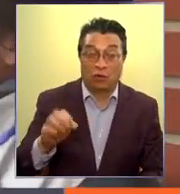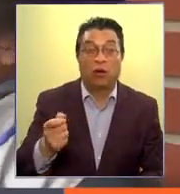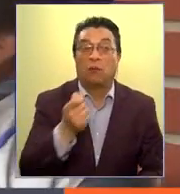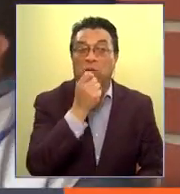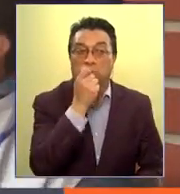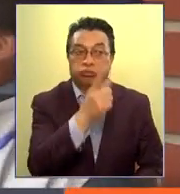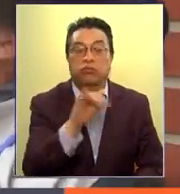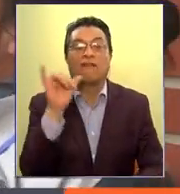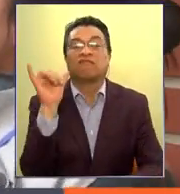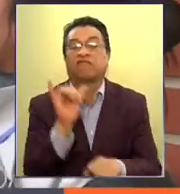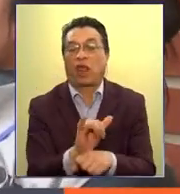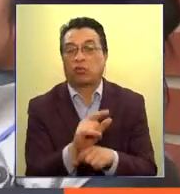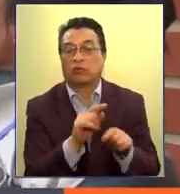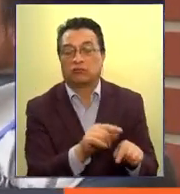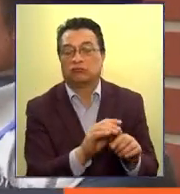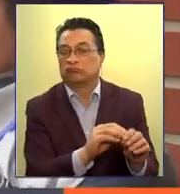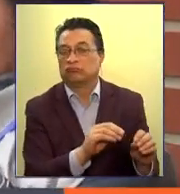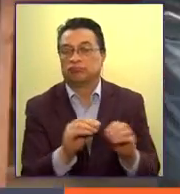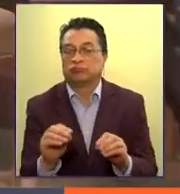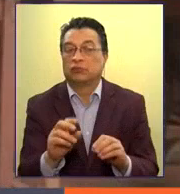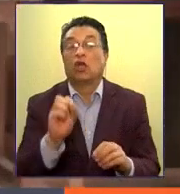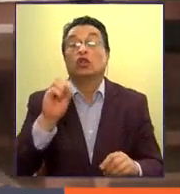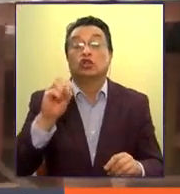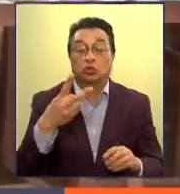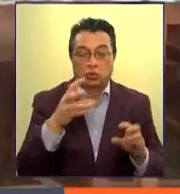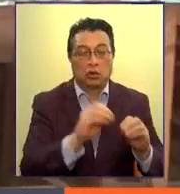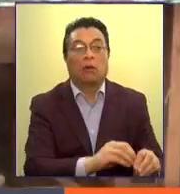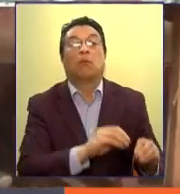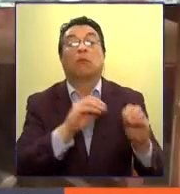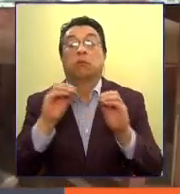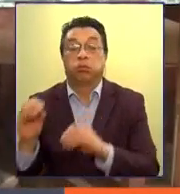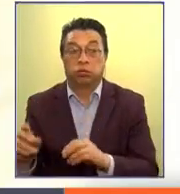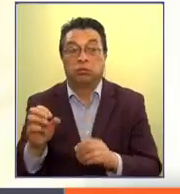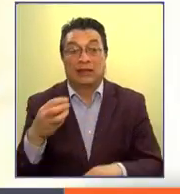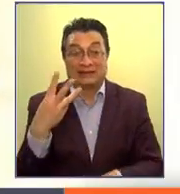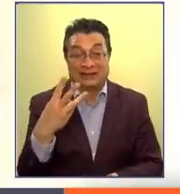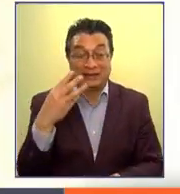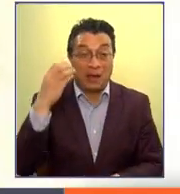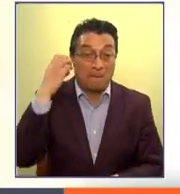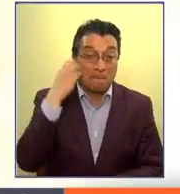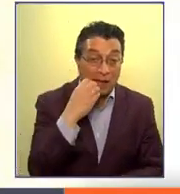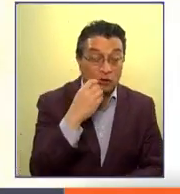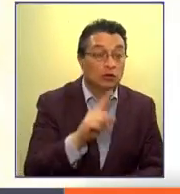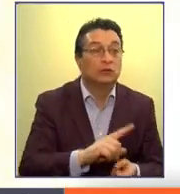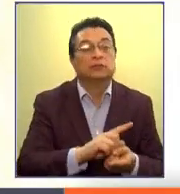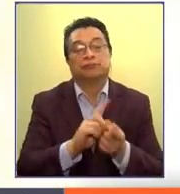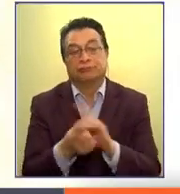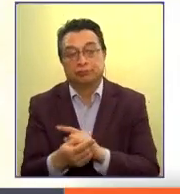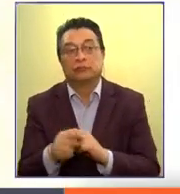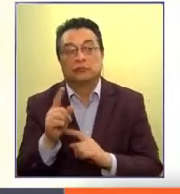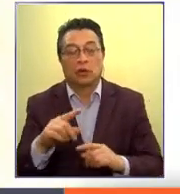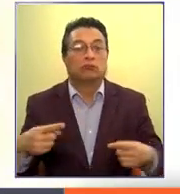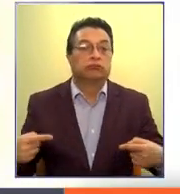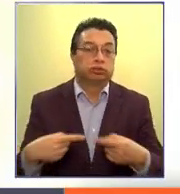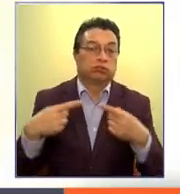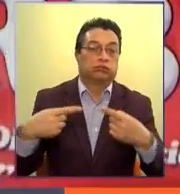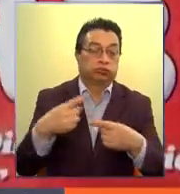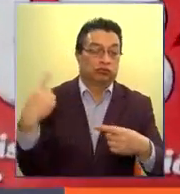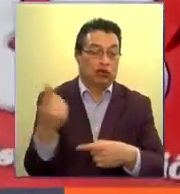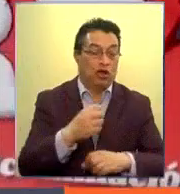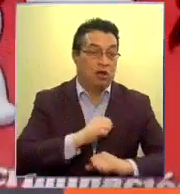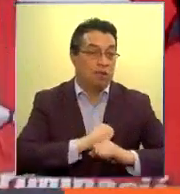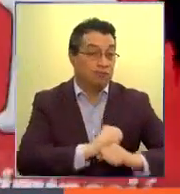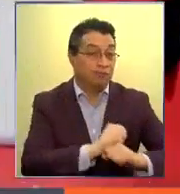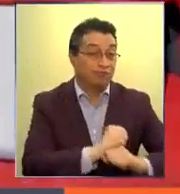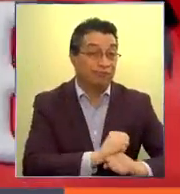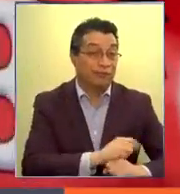como fraude. Esta segunda postergación de los comicios, que serían el 3 de mayo, ha sacado chispas en la oposición, que acusa al gobierno